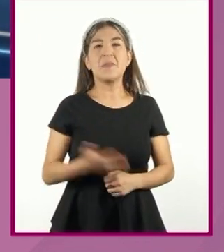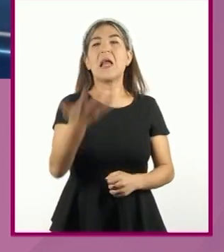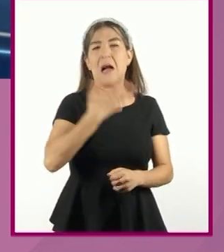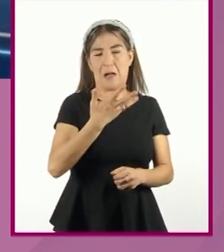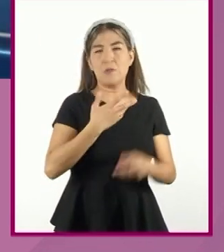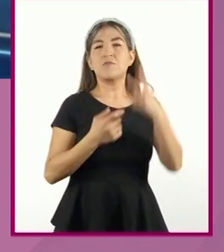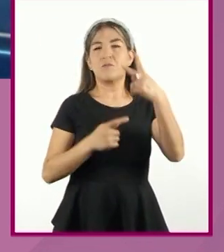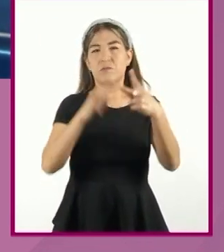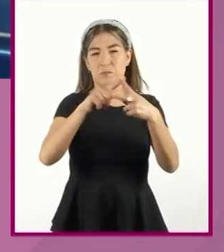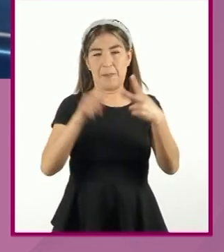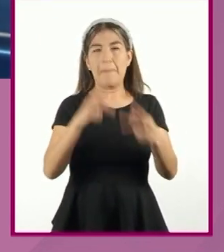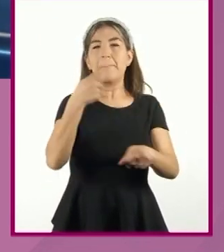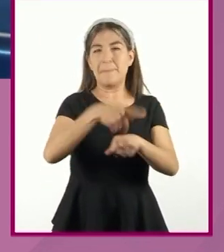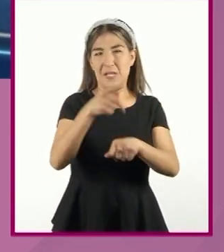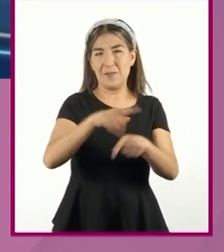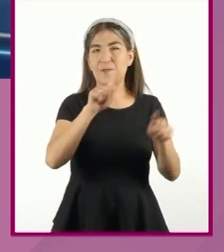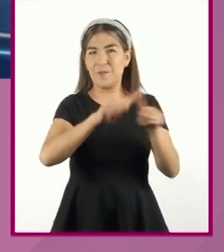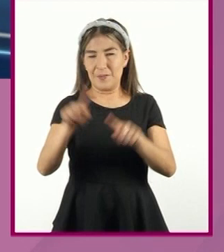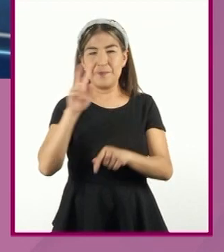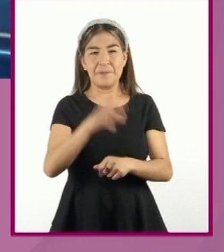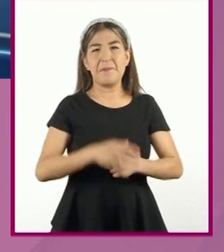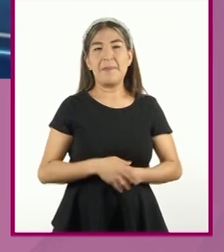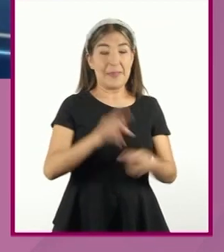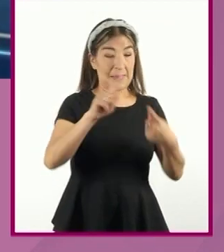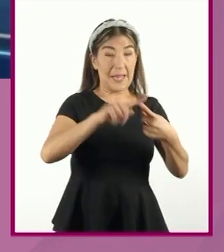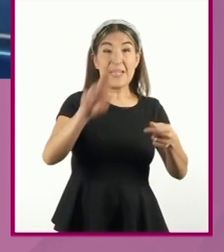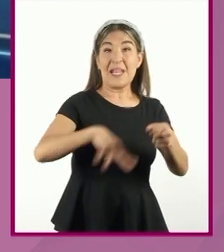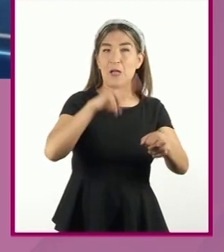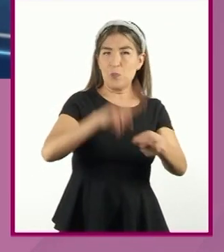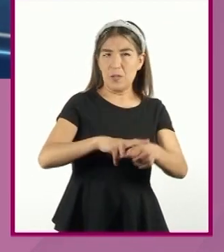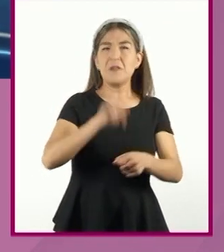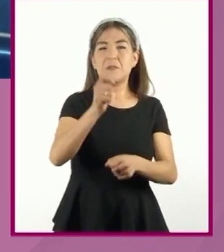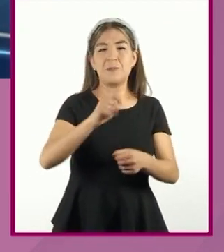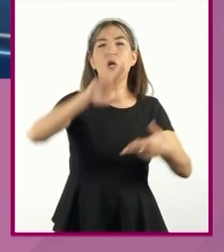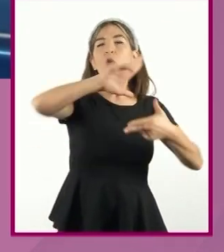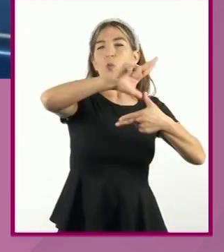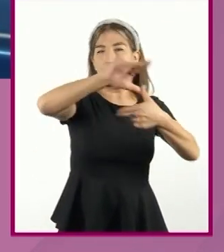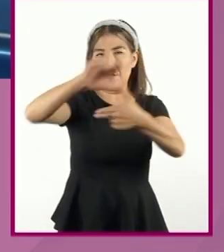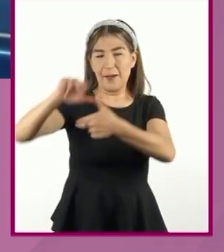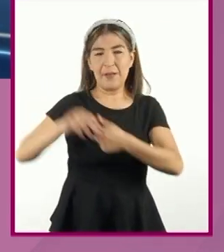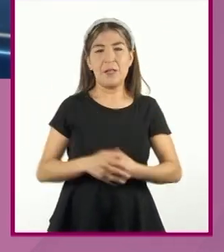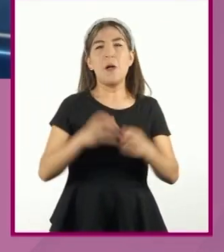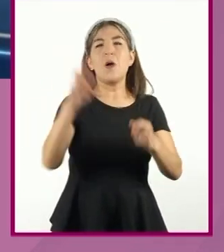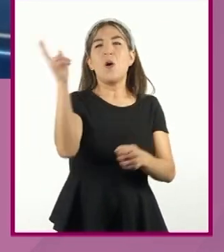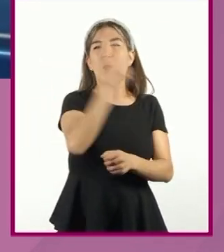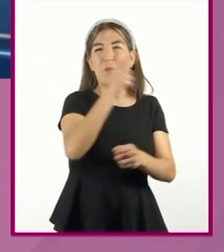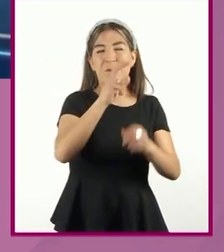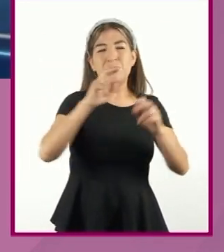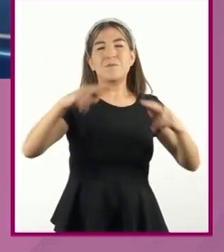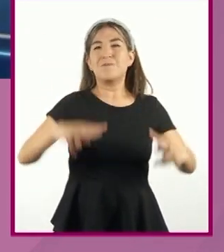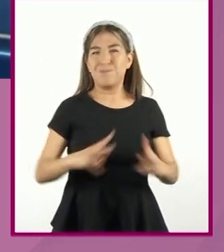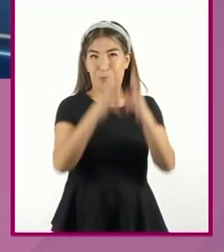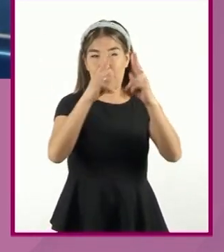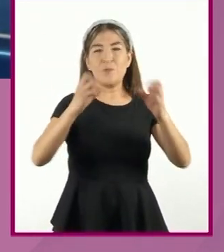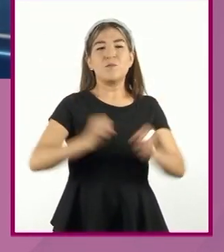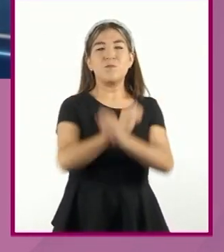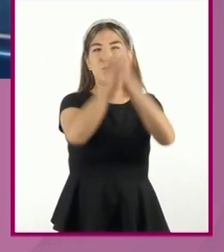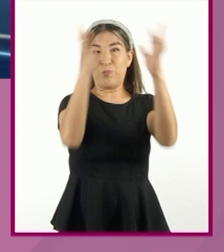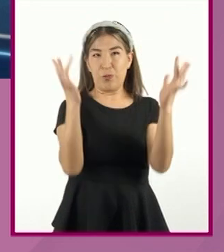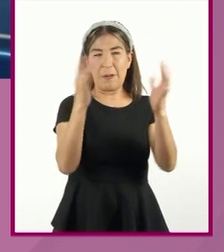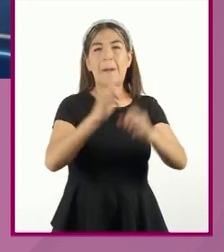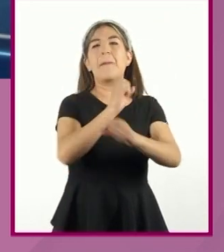Existen 2 tipos de peligro. Los naturales, como huracanes, erupciones volcánicas y